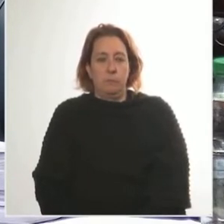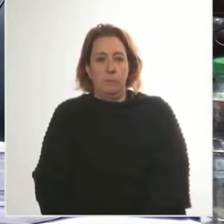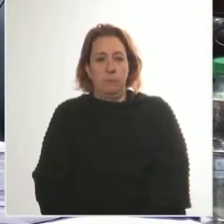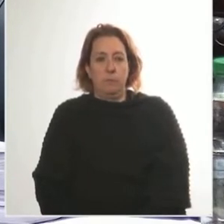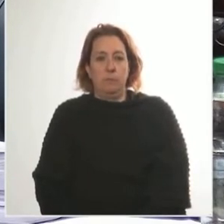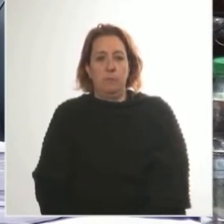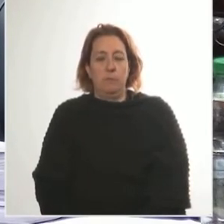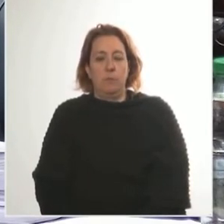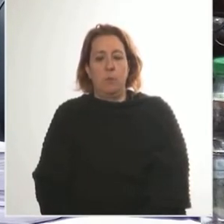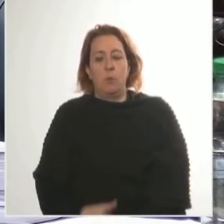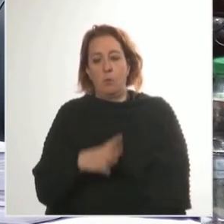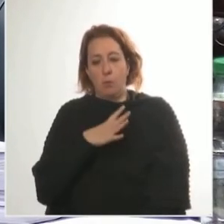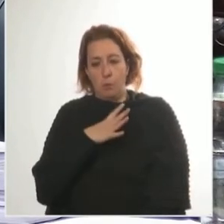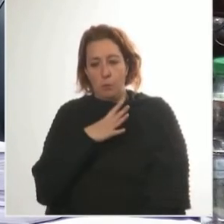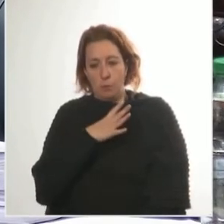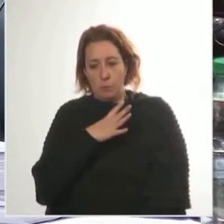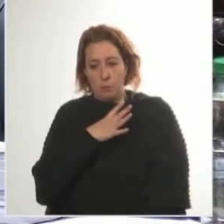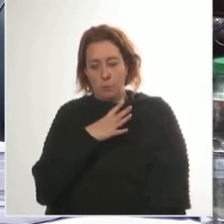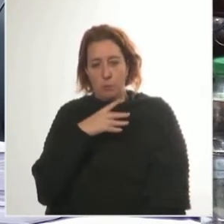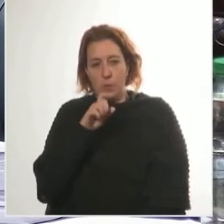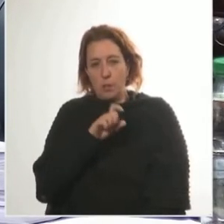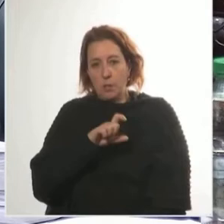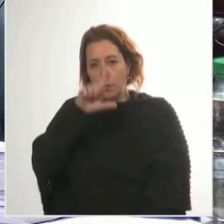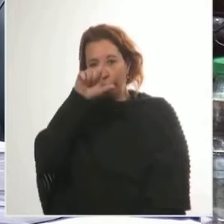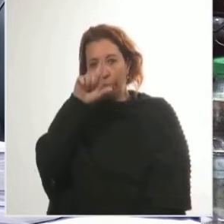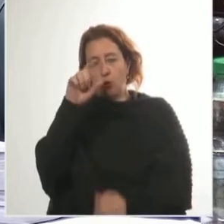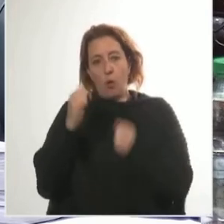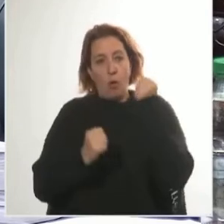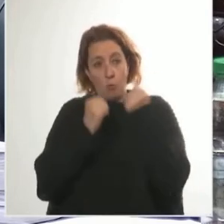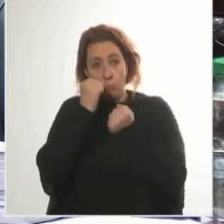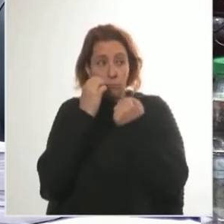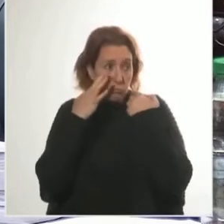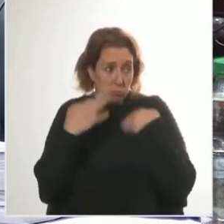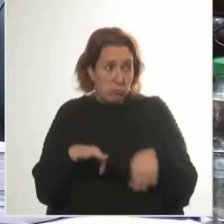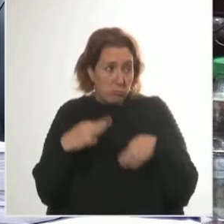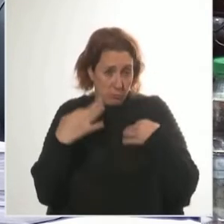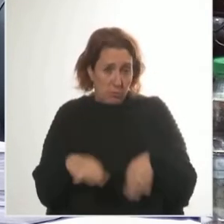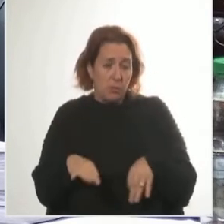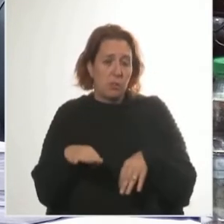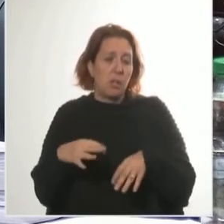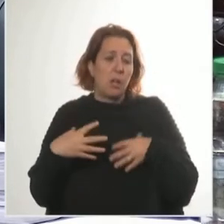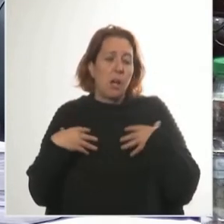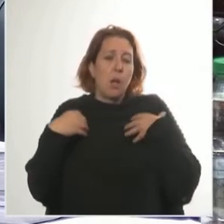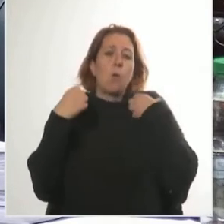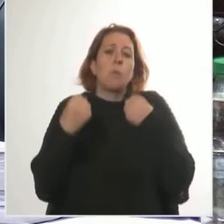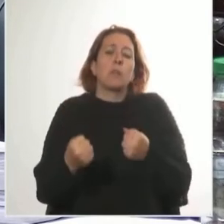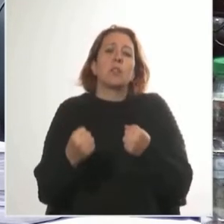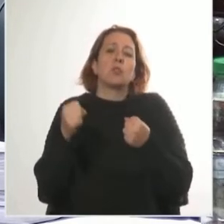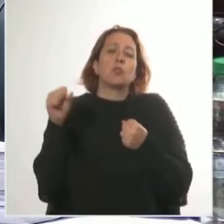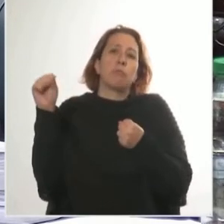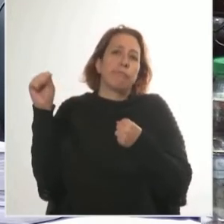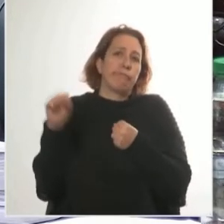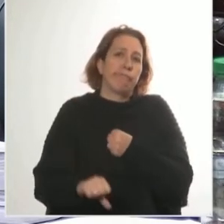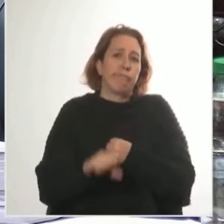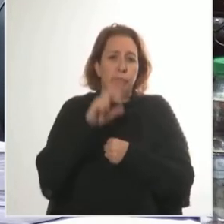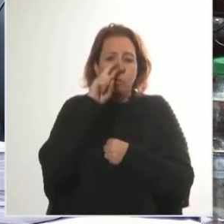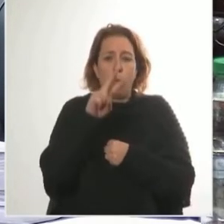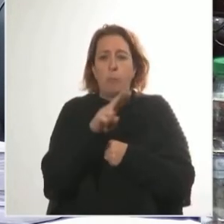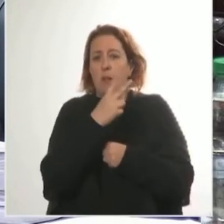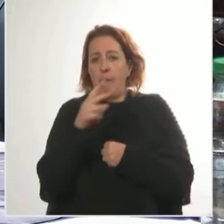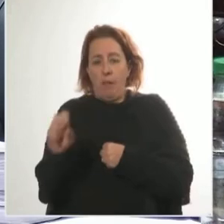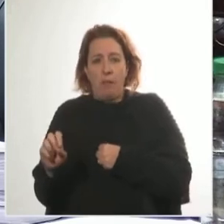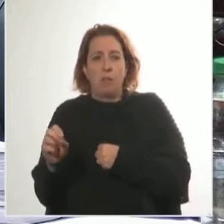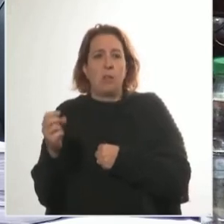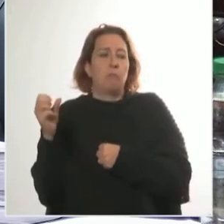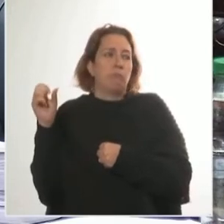Ha habido un crecimiento económico, es verdad, recuperación de la caída del 2020, una